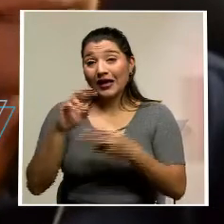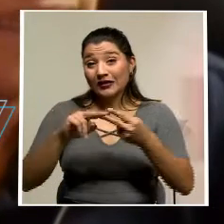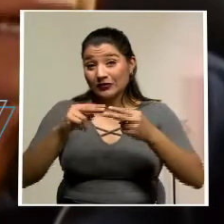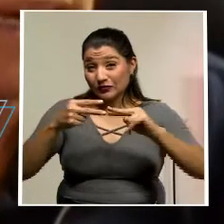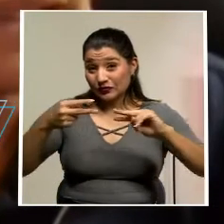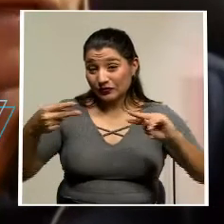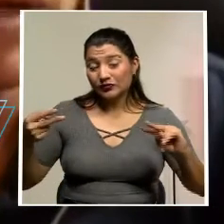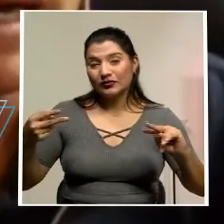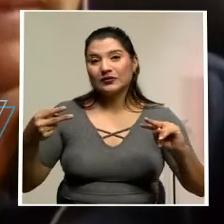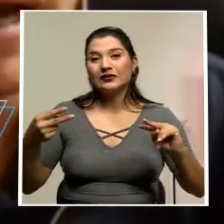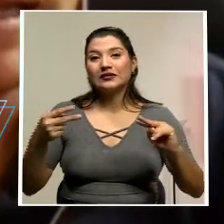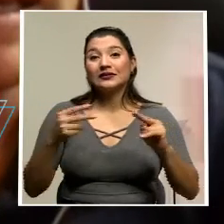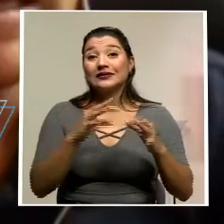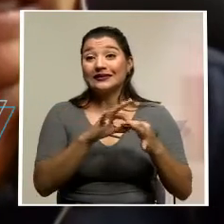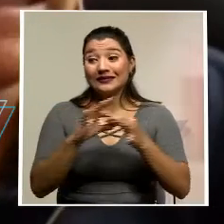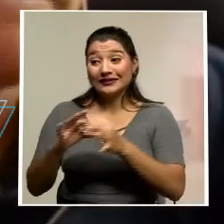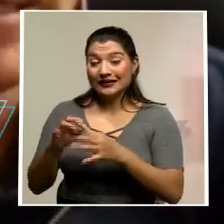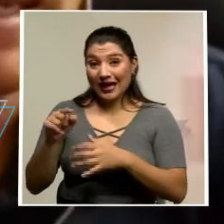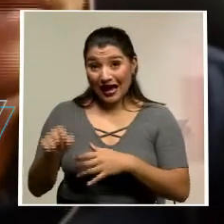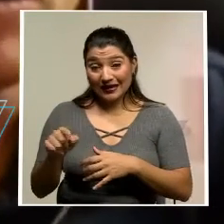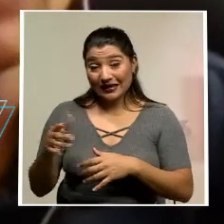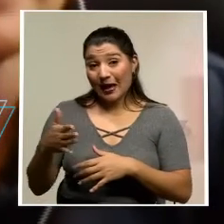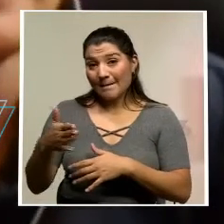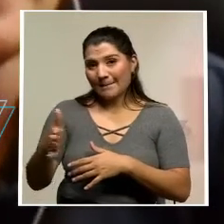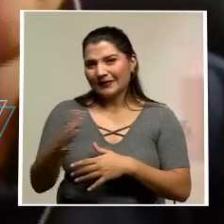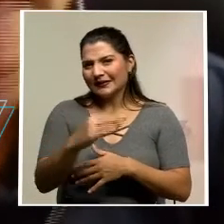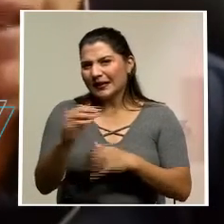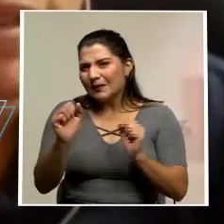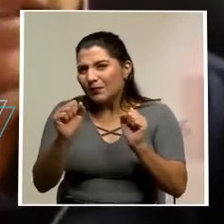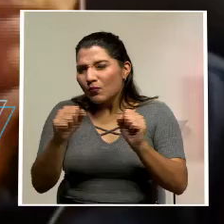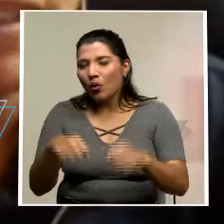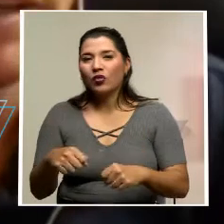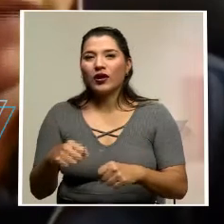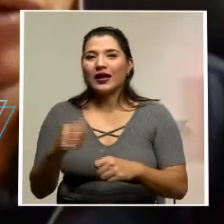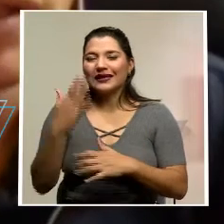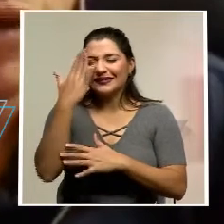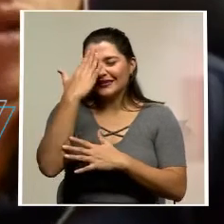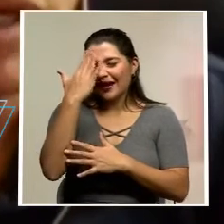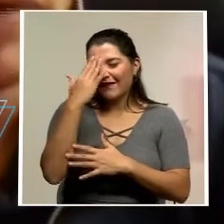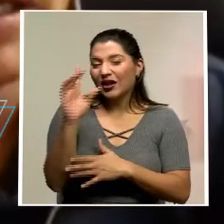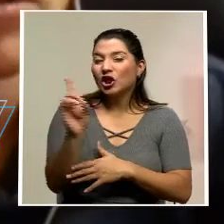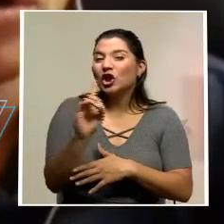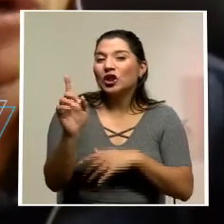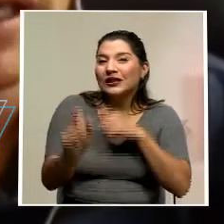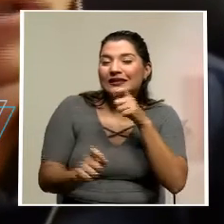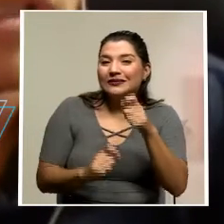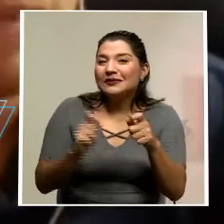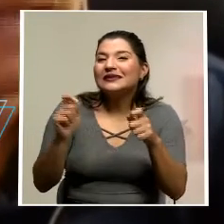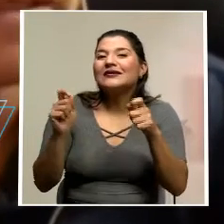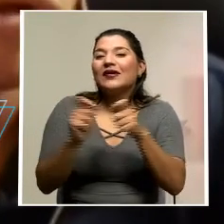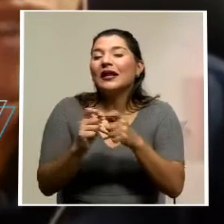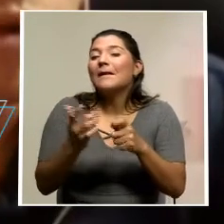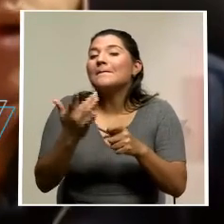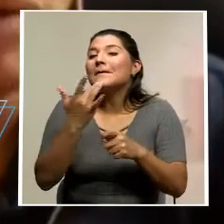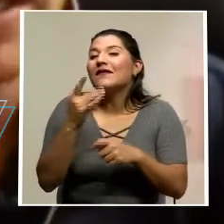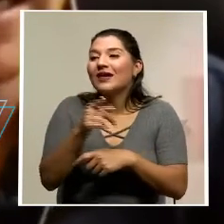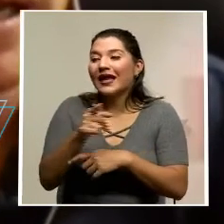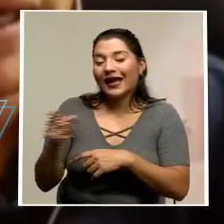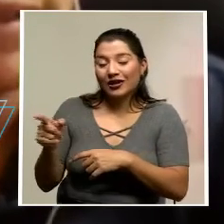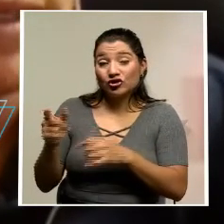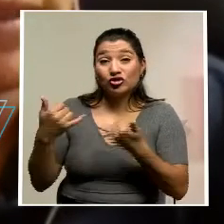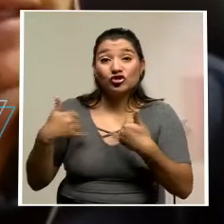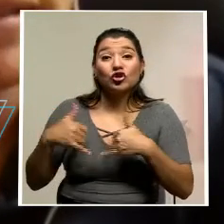del material genético del animal y definir mejor qué ambientes específicos de Costa Rica son esos ambientes donde